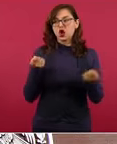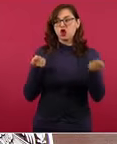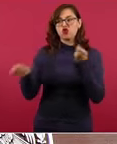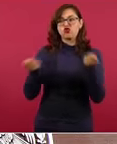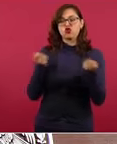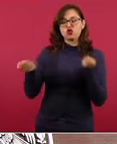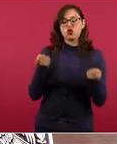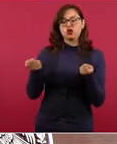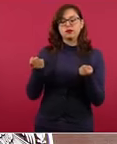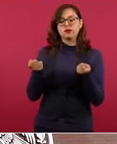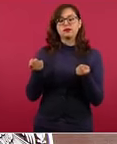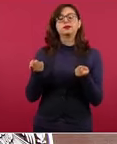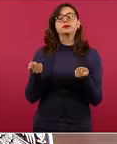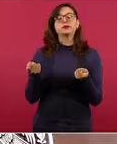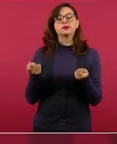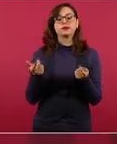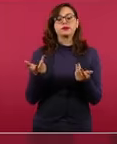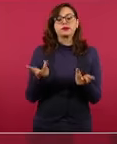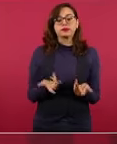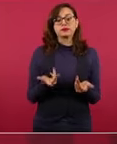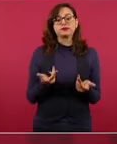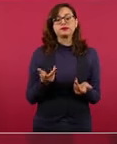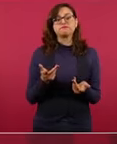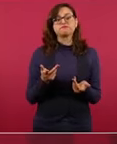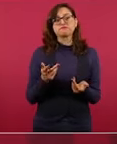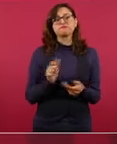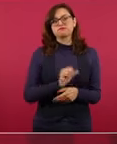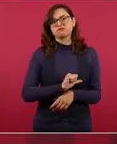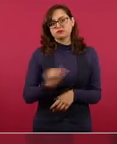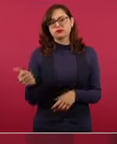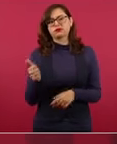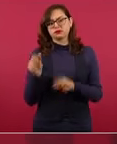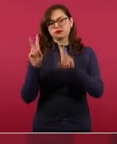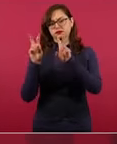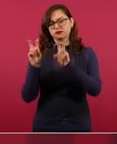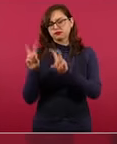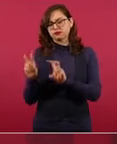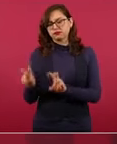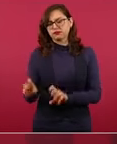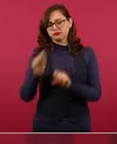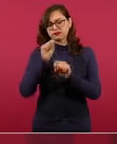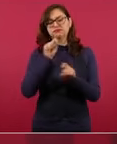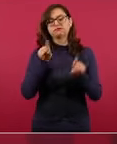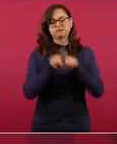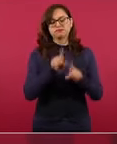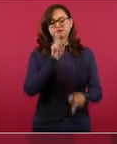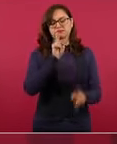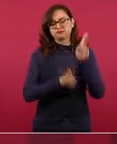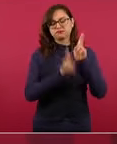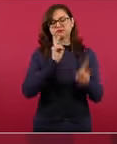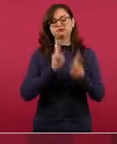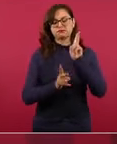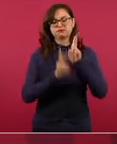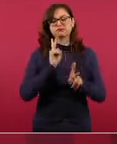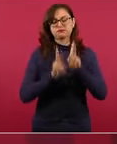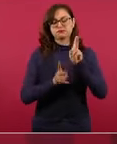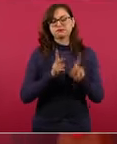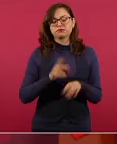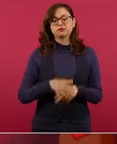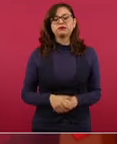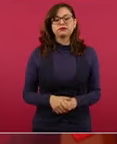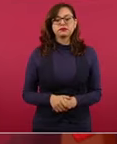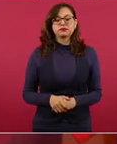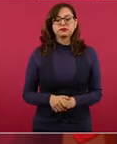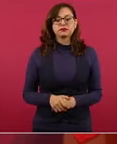y otros y temas que vamos a desarrollar